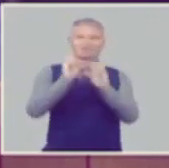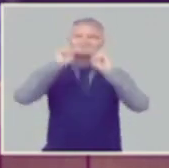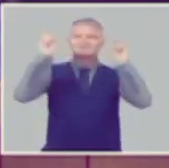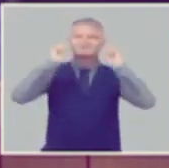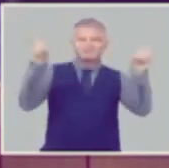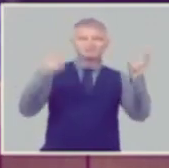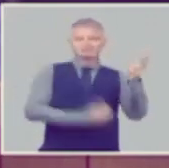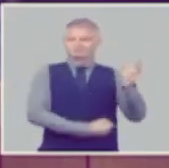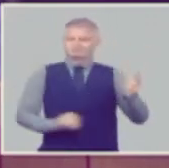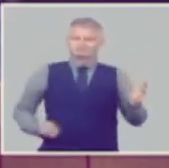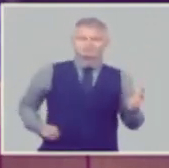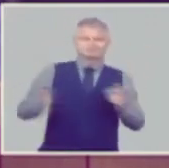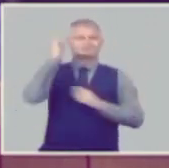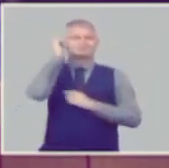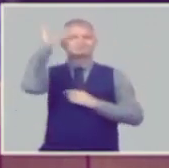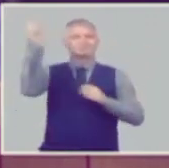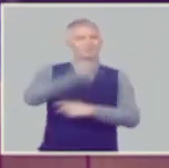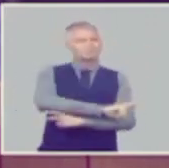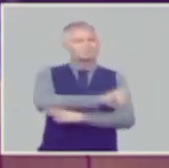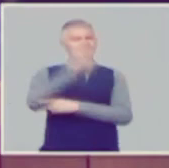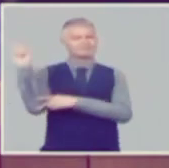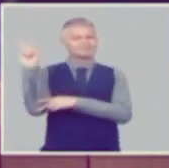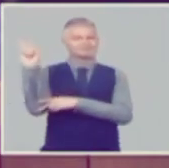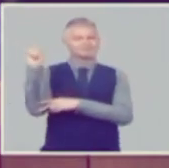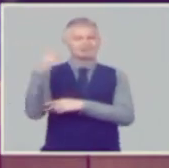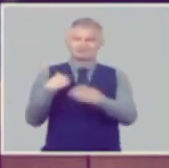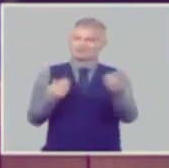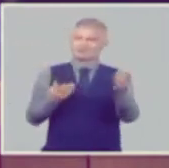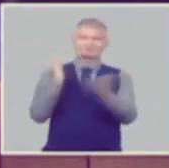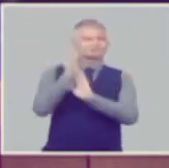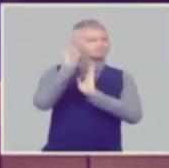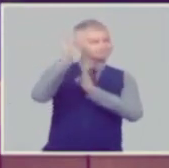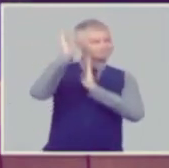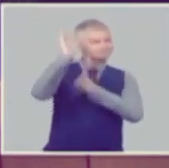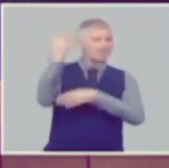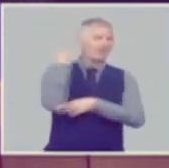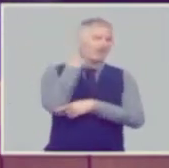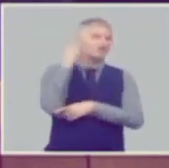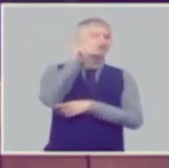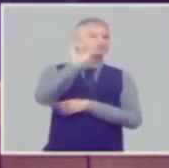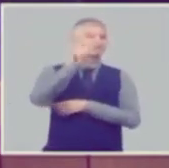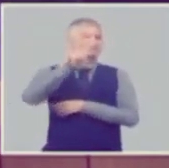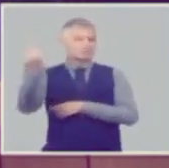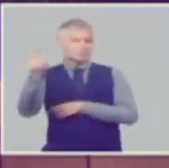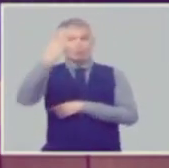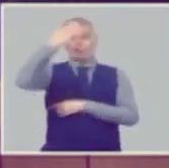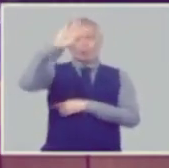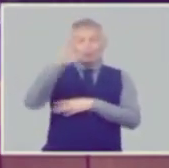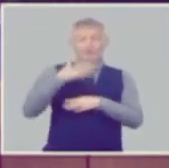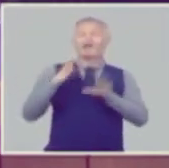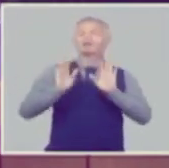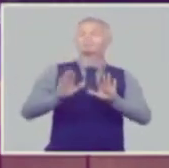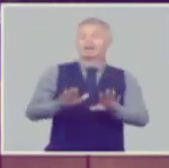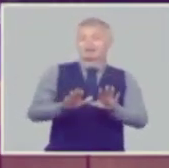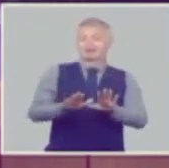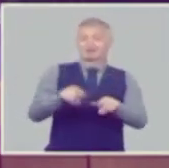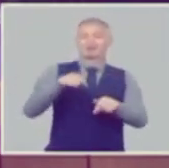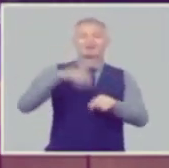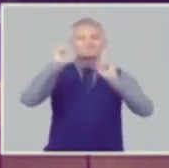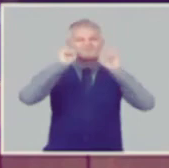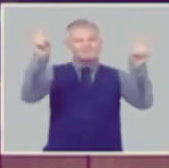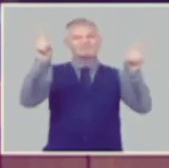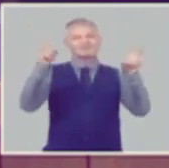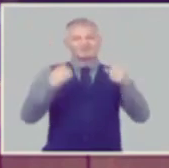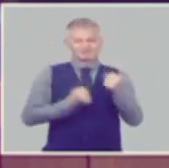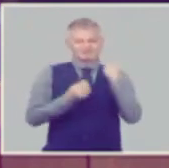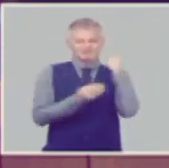resistiendo, creando y venciendo. Adelante 2021. Cuba te espera, viva y fortalecida en